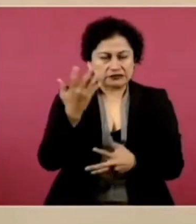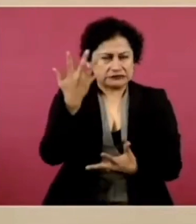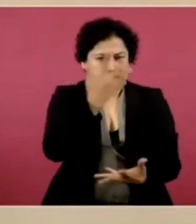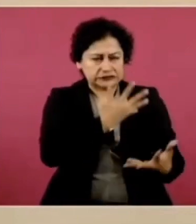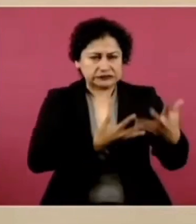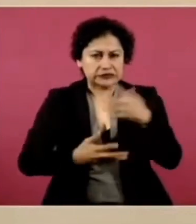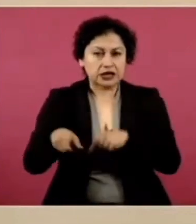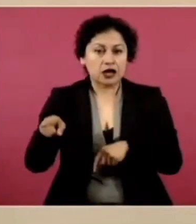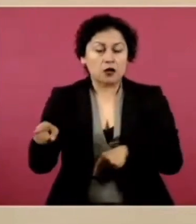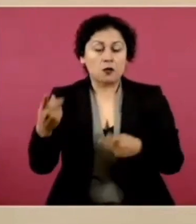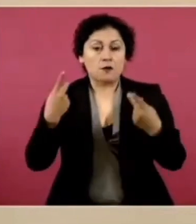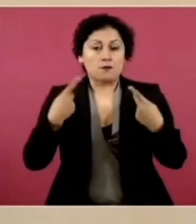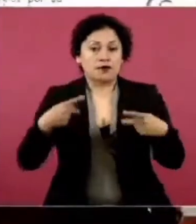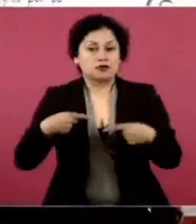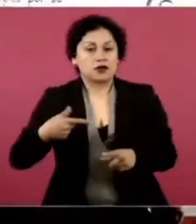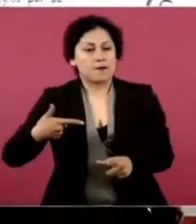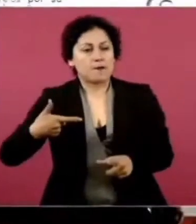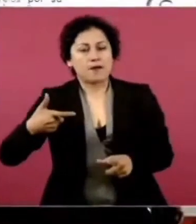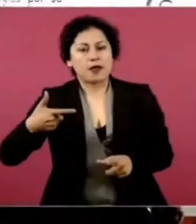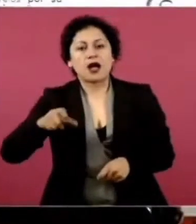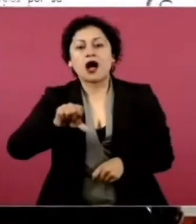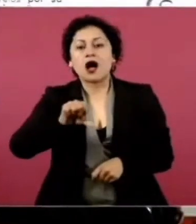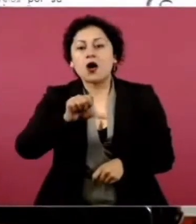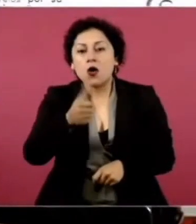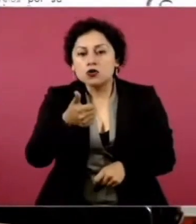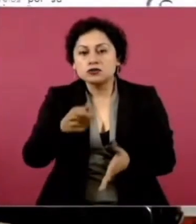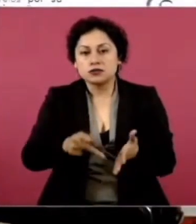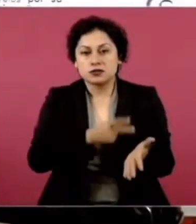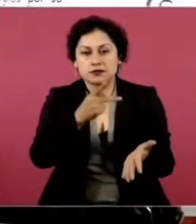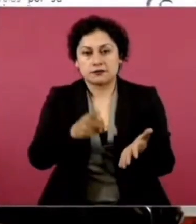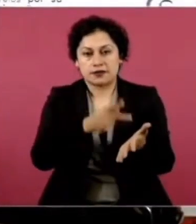asaltantes le disparó en 11 ocasiones.